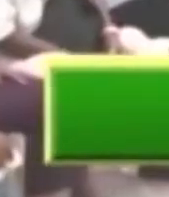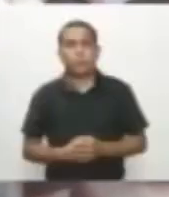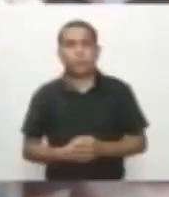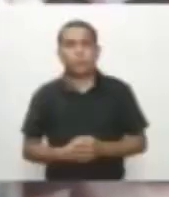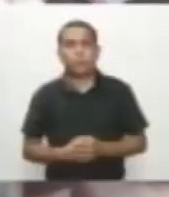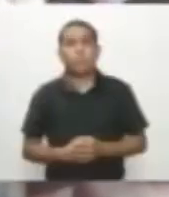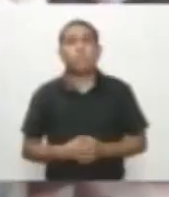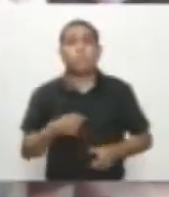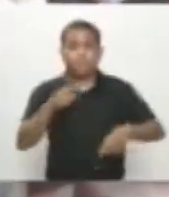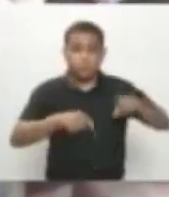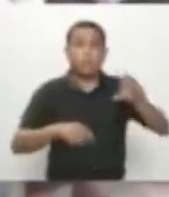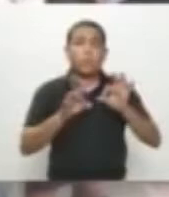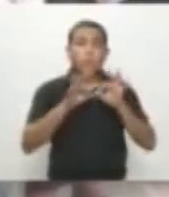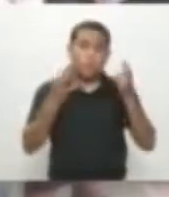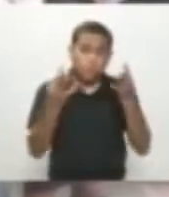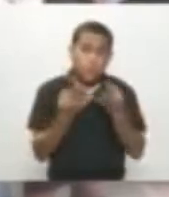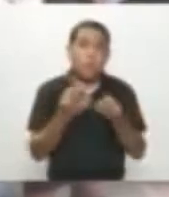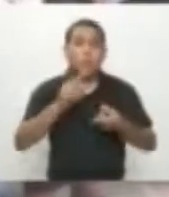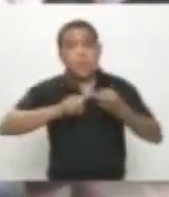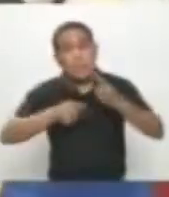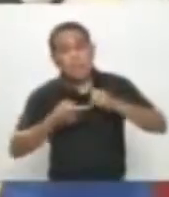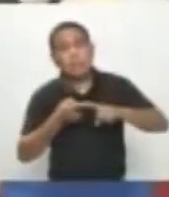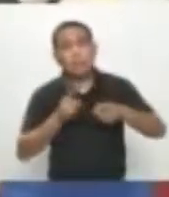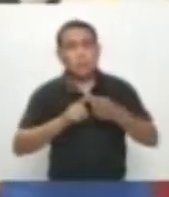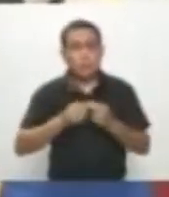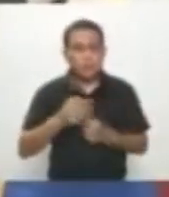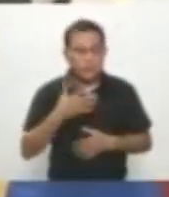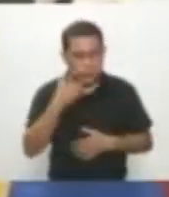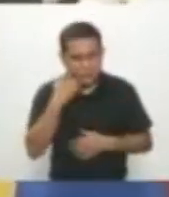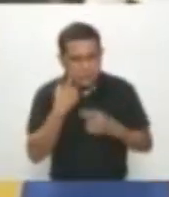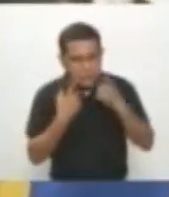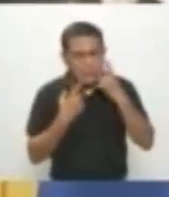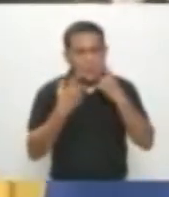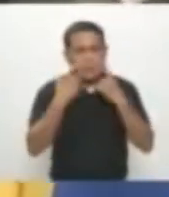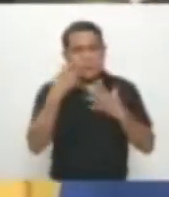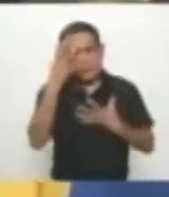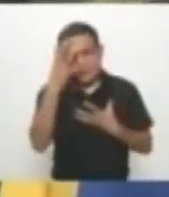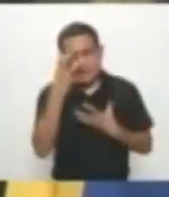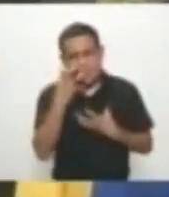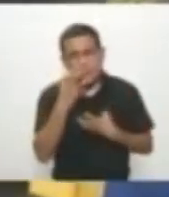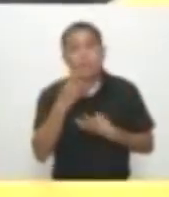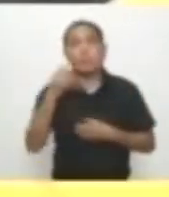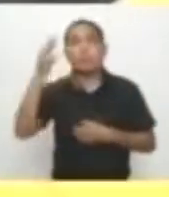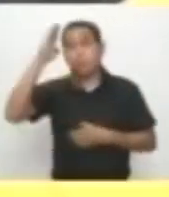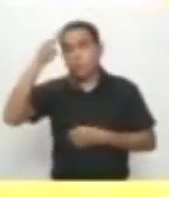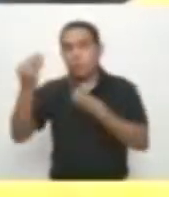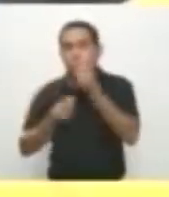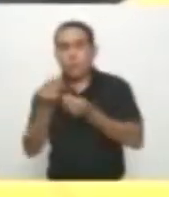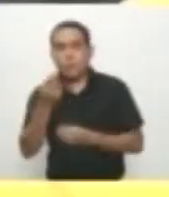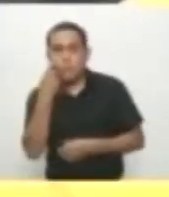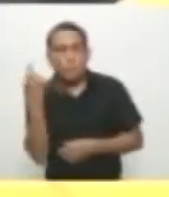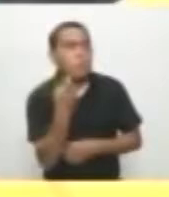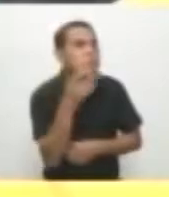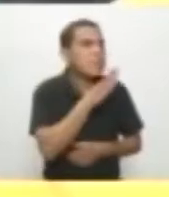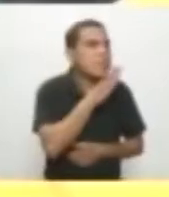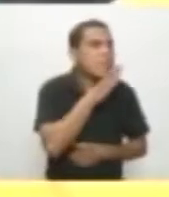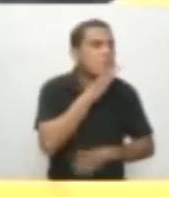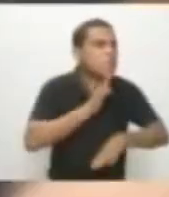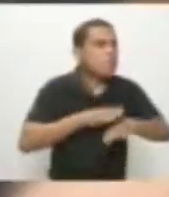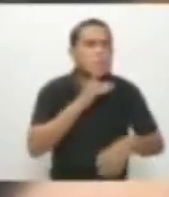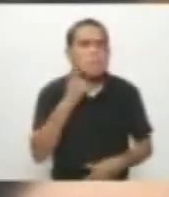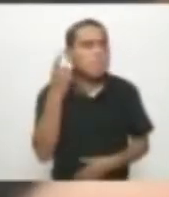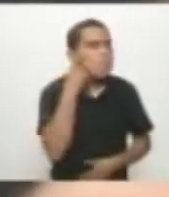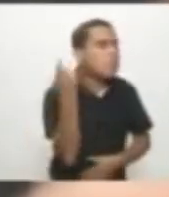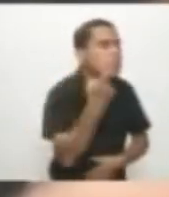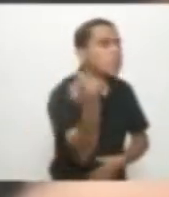Mientras que familiares y amigos le dieron el último adiós, las autoridades siguen en la búsqueda de sus asesinos. Antes de las exequias, Víctor Miranda